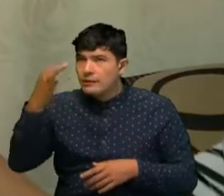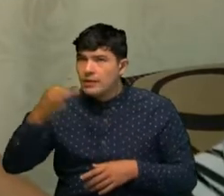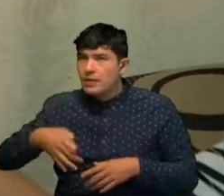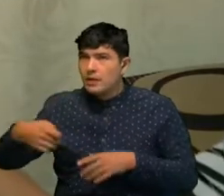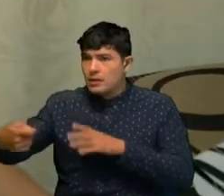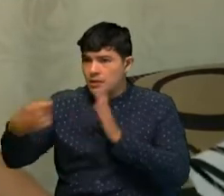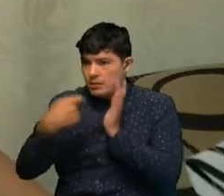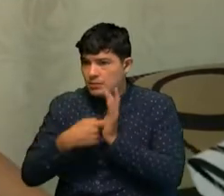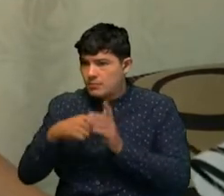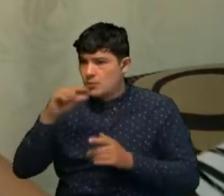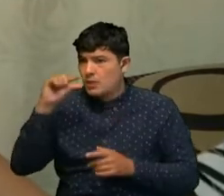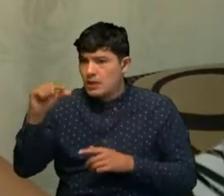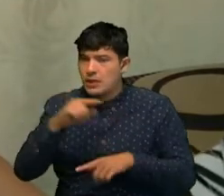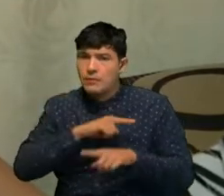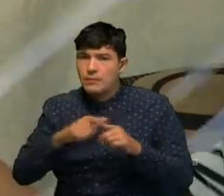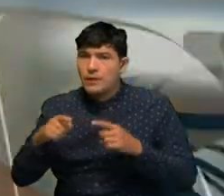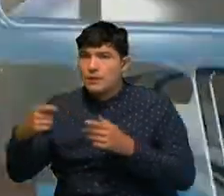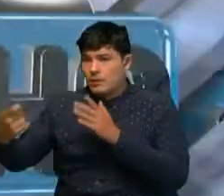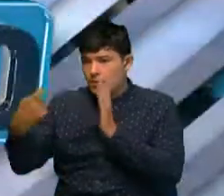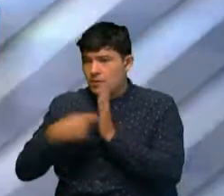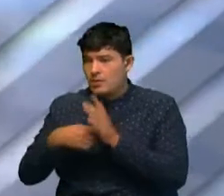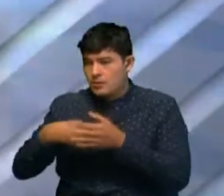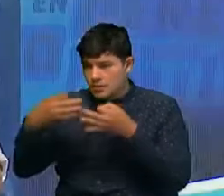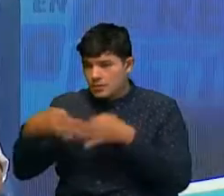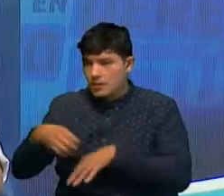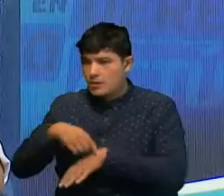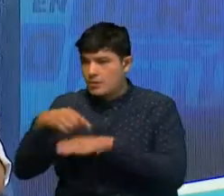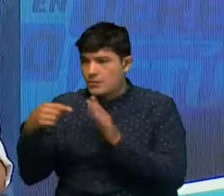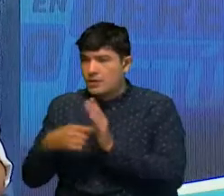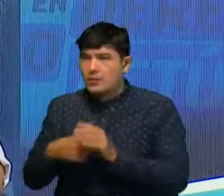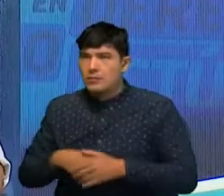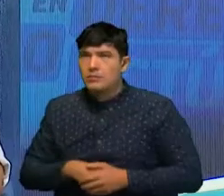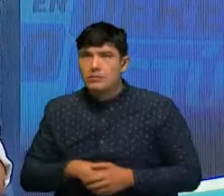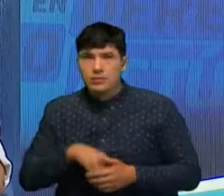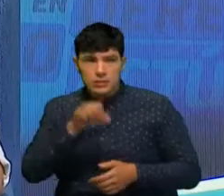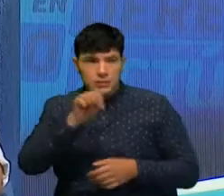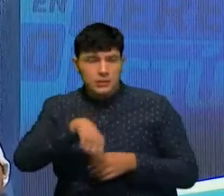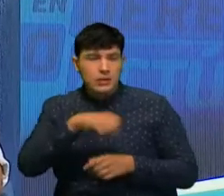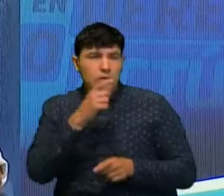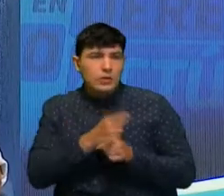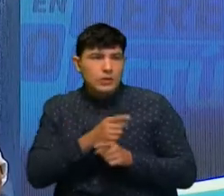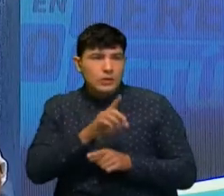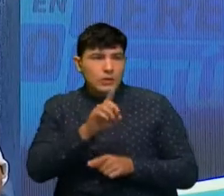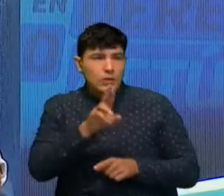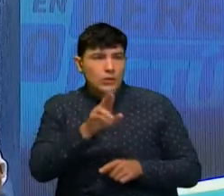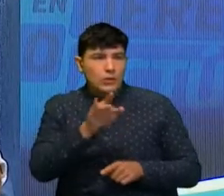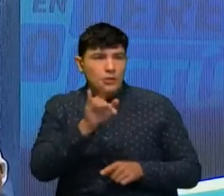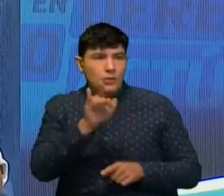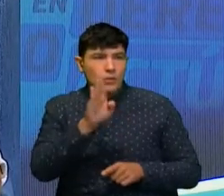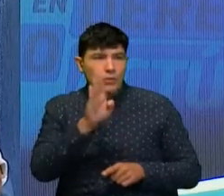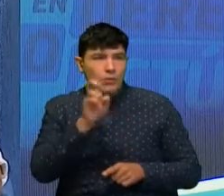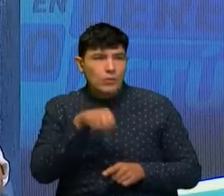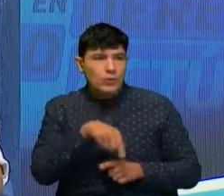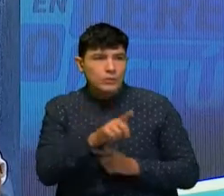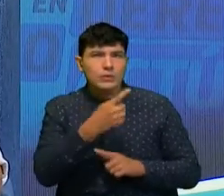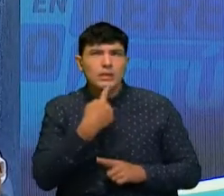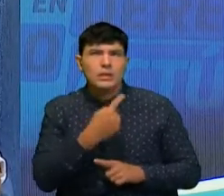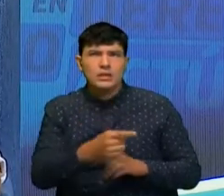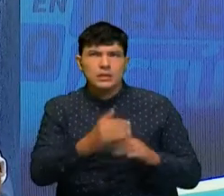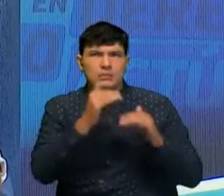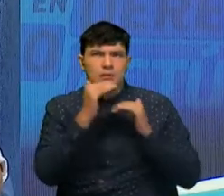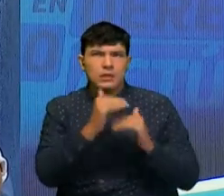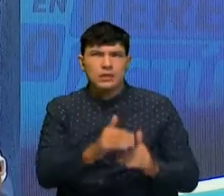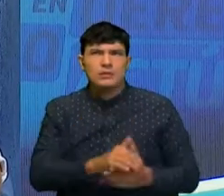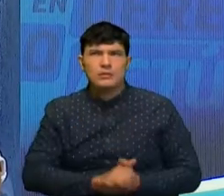que ya poquito, pero que le den la liquidación a uno. Don Rubén, más que sea poquito, dice él, más que sea